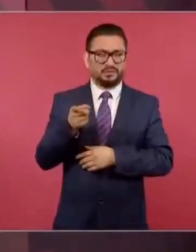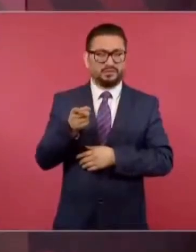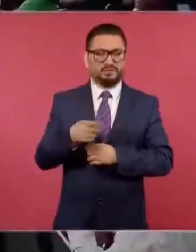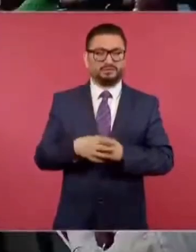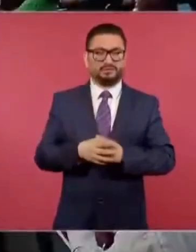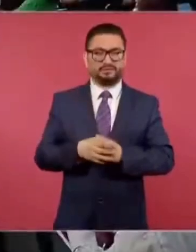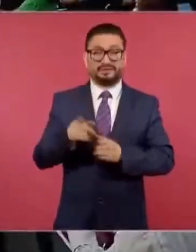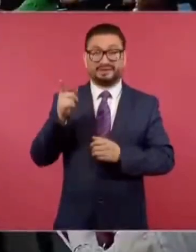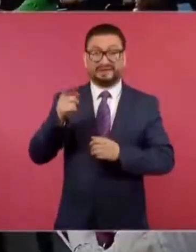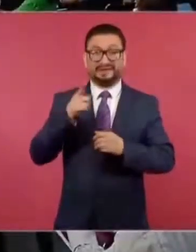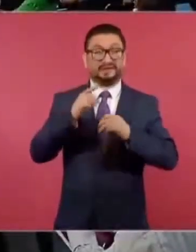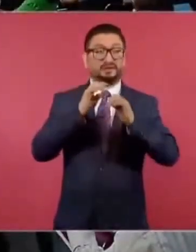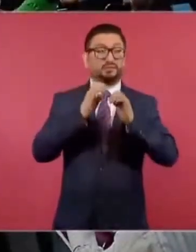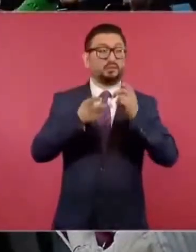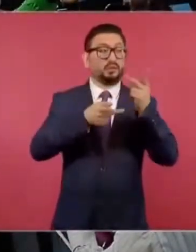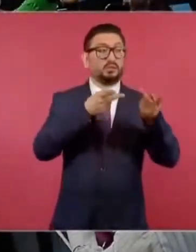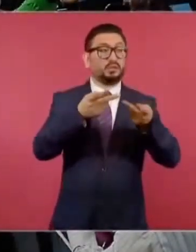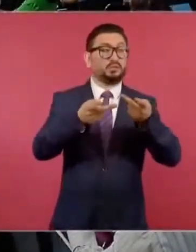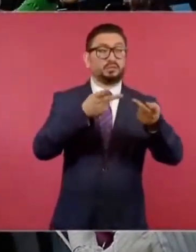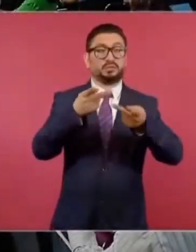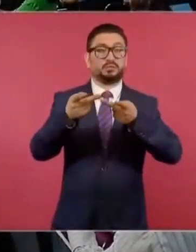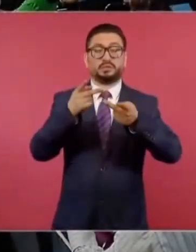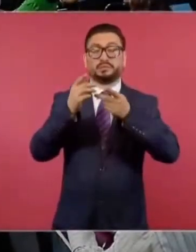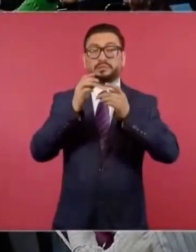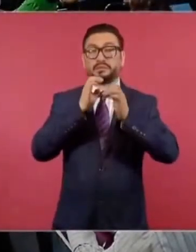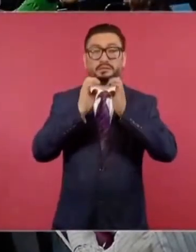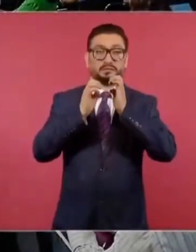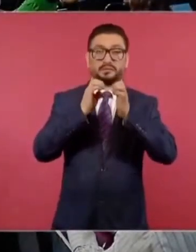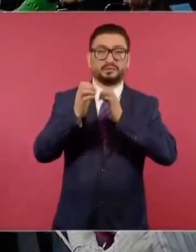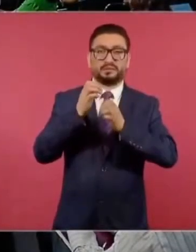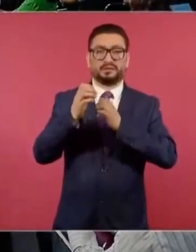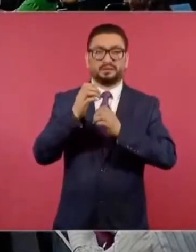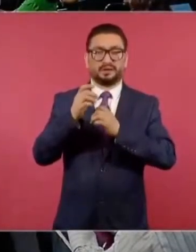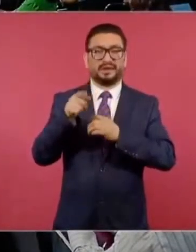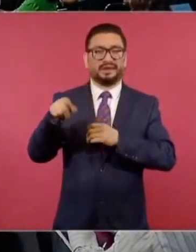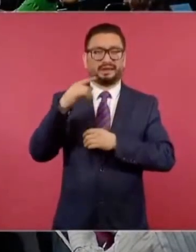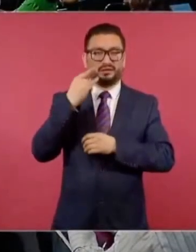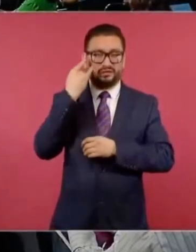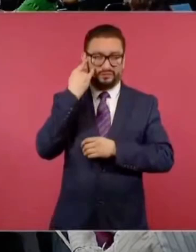una encuestadora de estas, Patito,